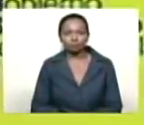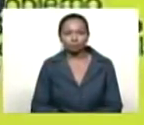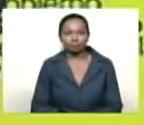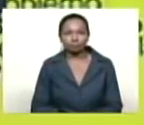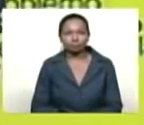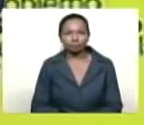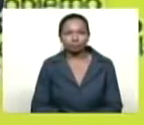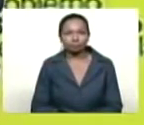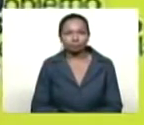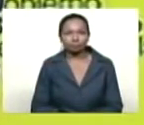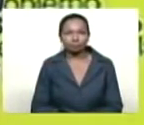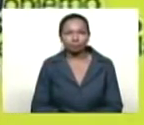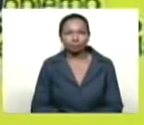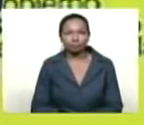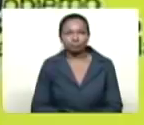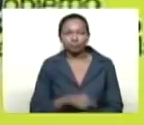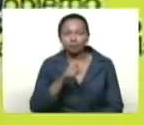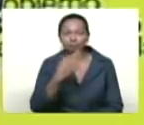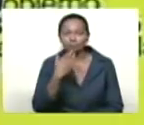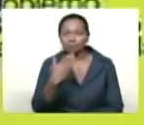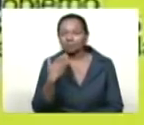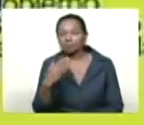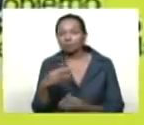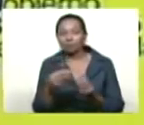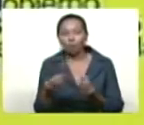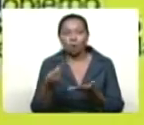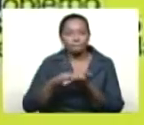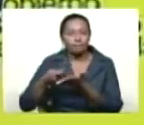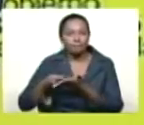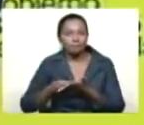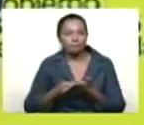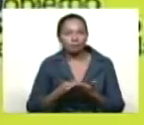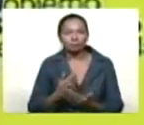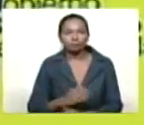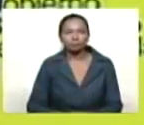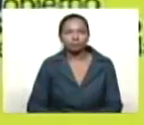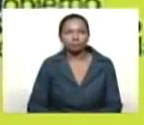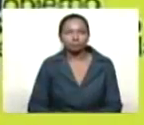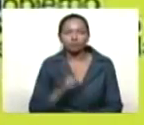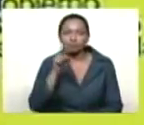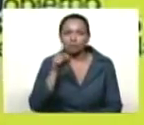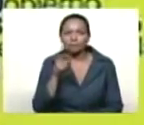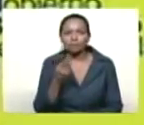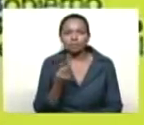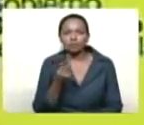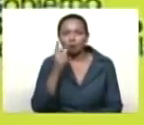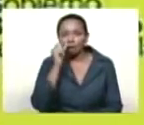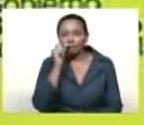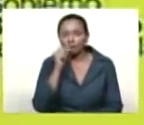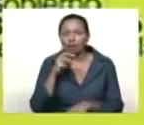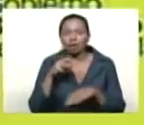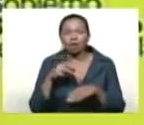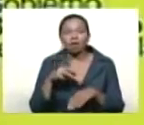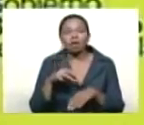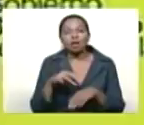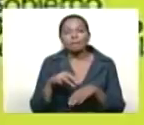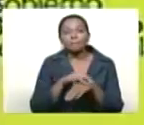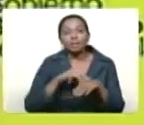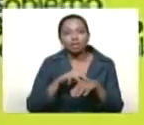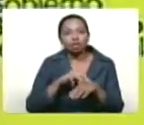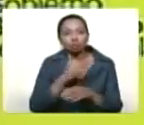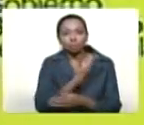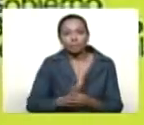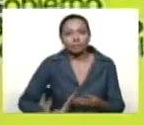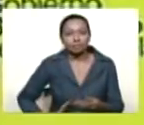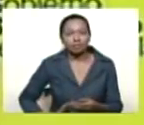Igualmente, la solicitud de recursos financieros. También Jorge Márquez, ministro, ayude a esto ya.